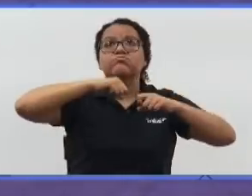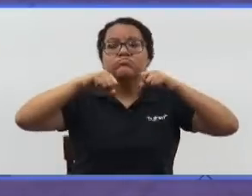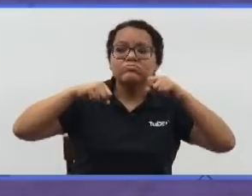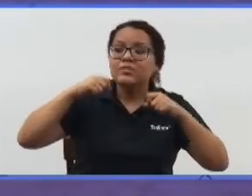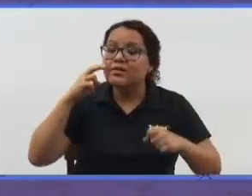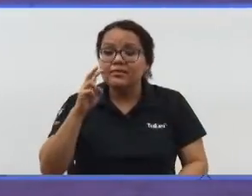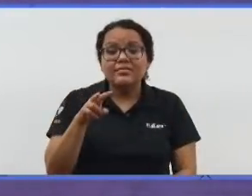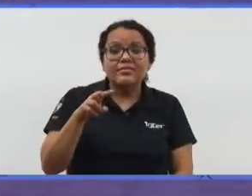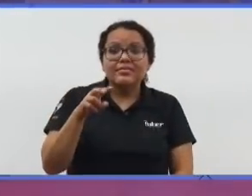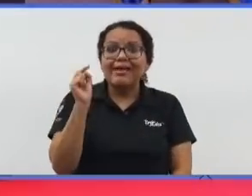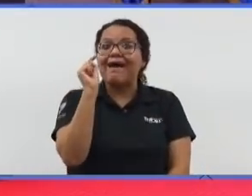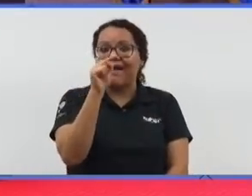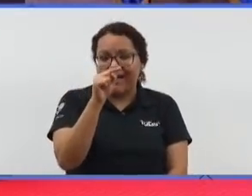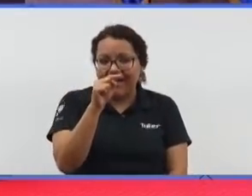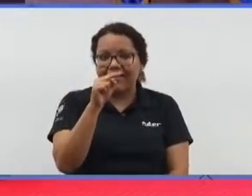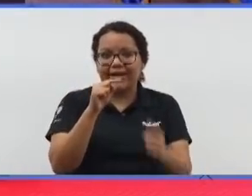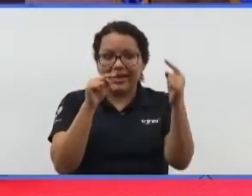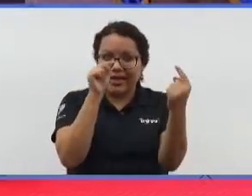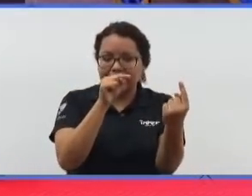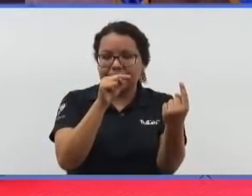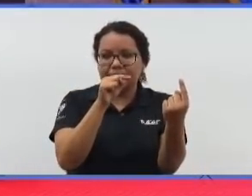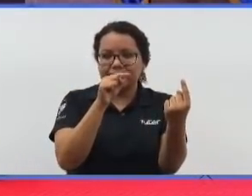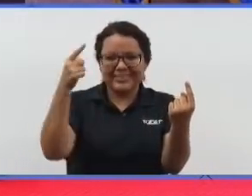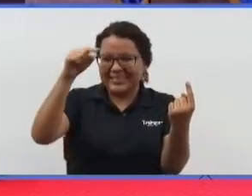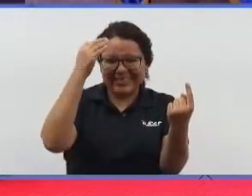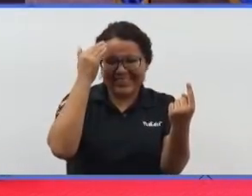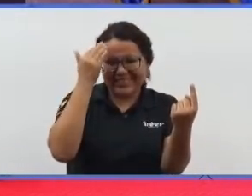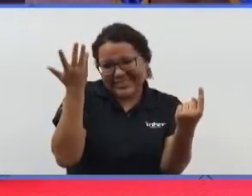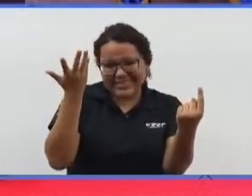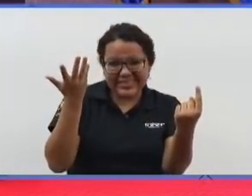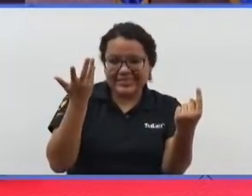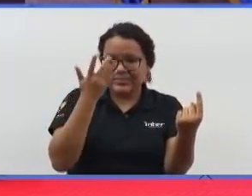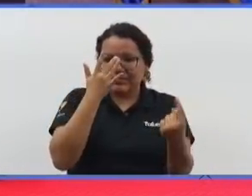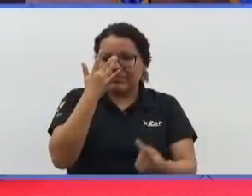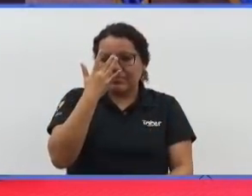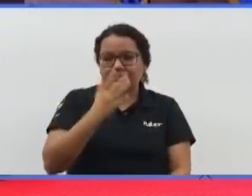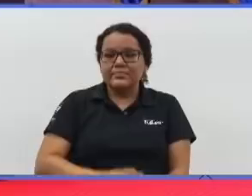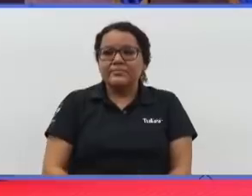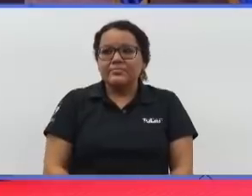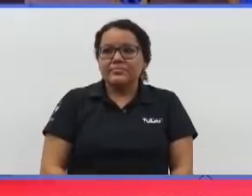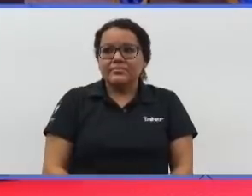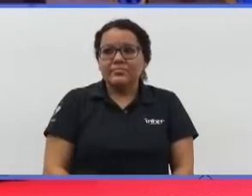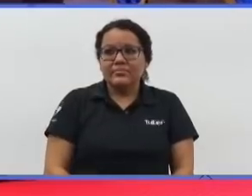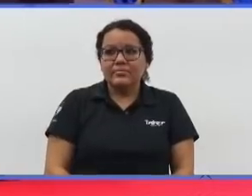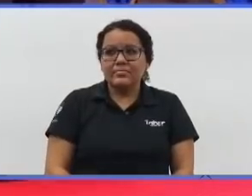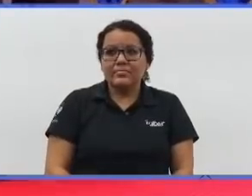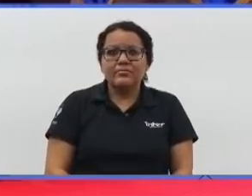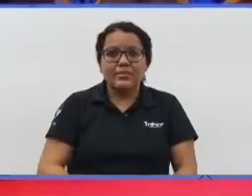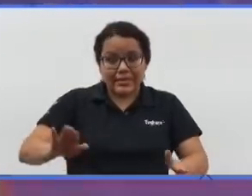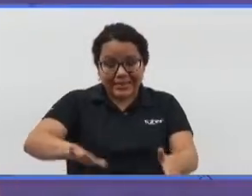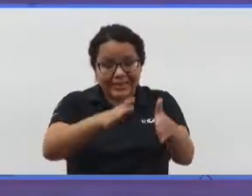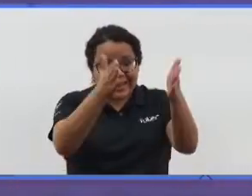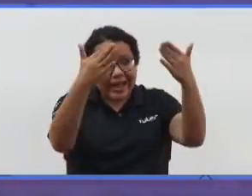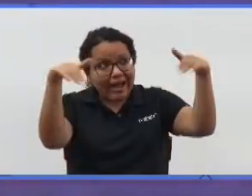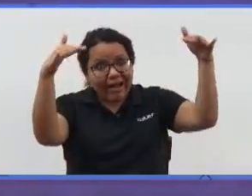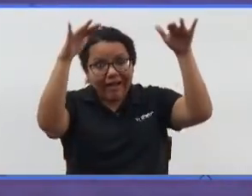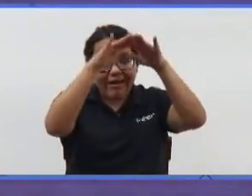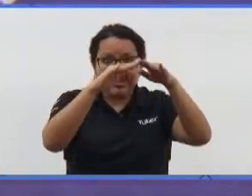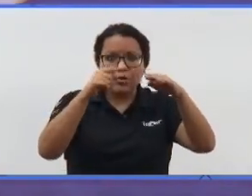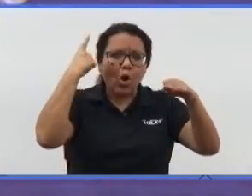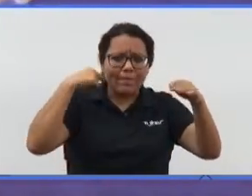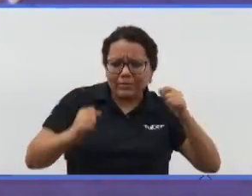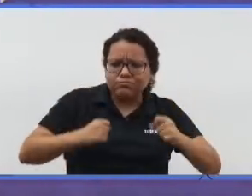estaba él estaba en cara amado eso no lo van a entender fuera a fronteras patrias estaba trepado para que me entienda